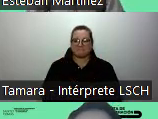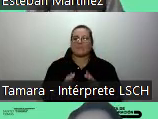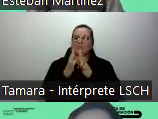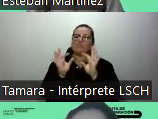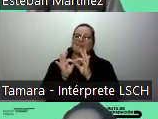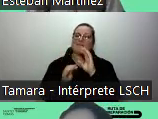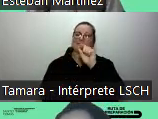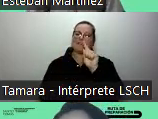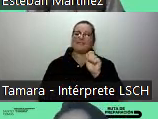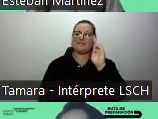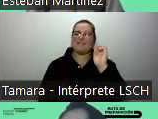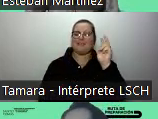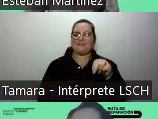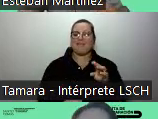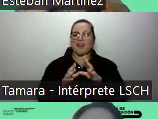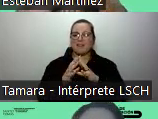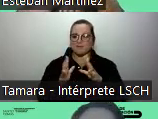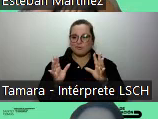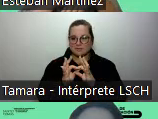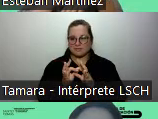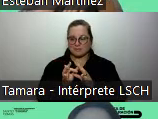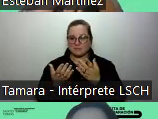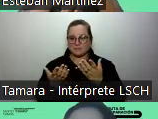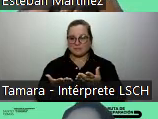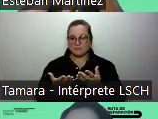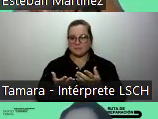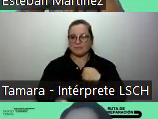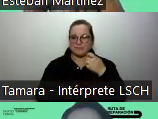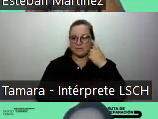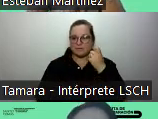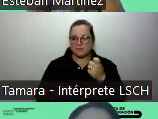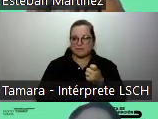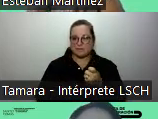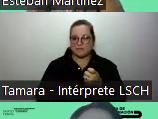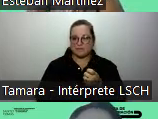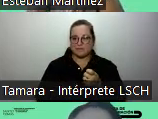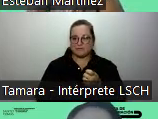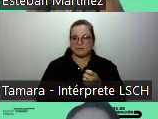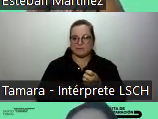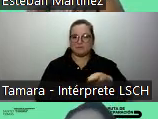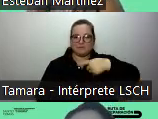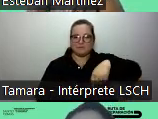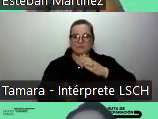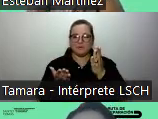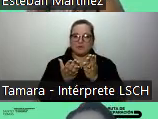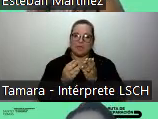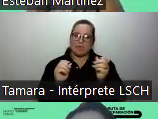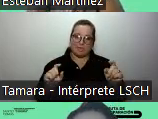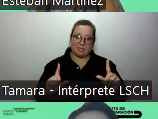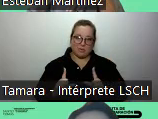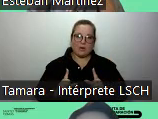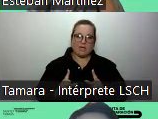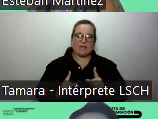Esteban bueno agradecer La verdad es que yo creo que no tan solo nuestros estudiantes y egresados quedaron con